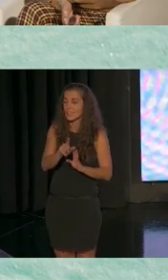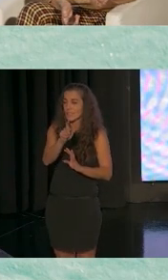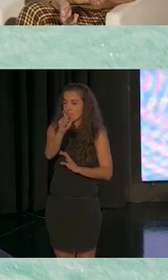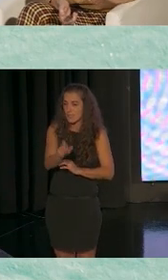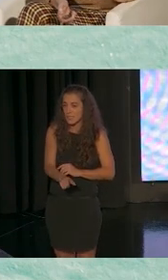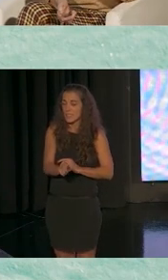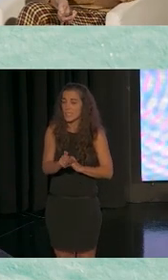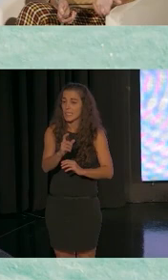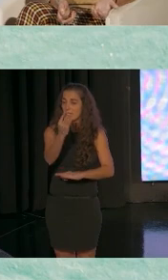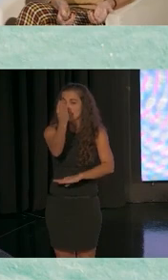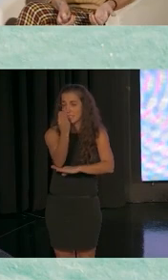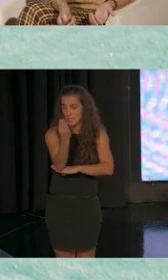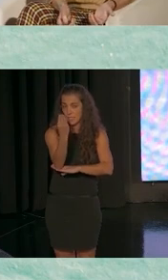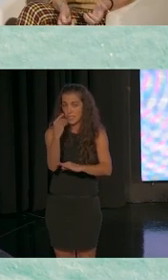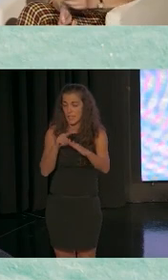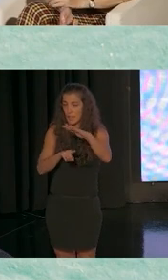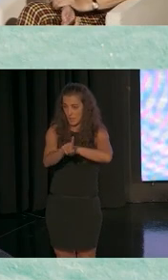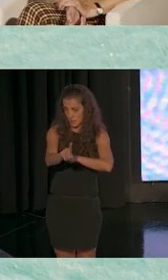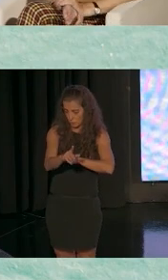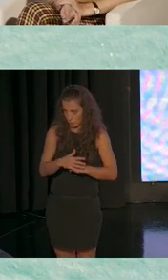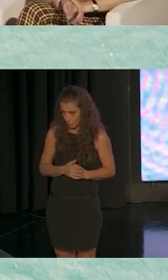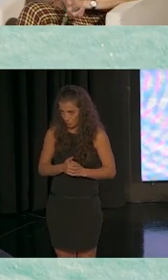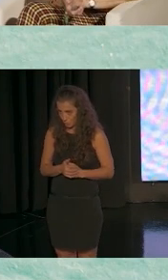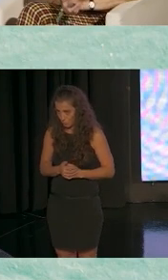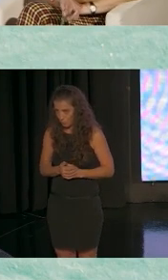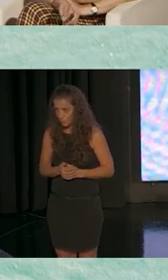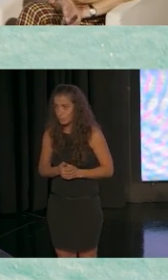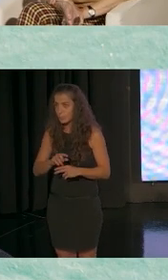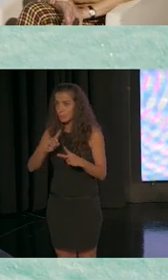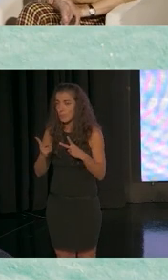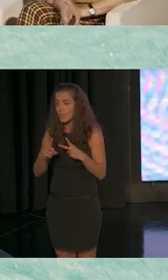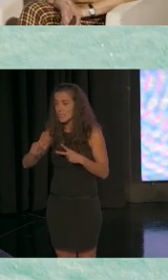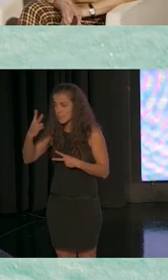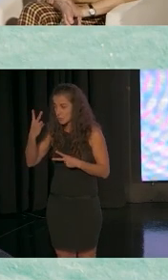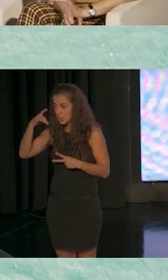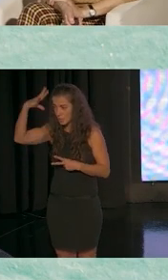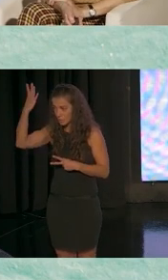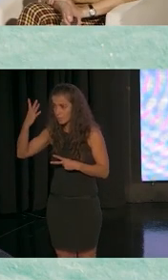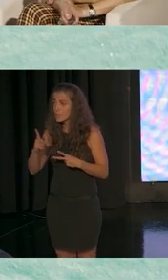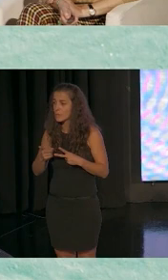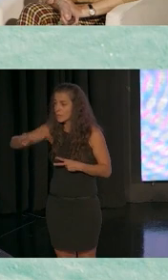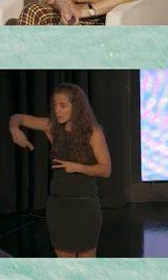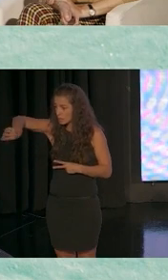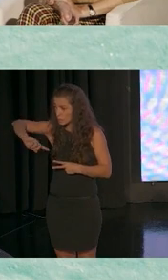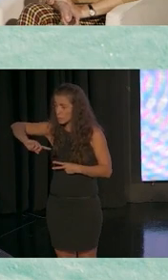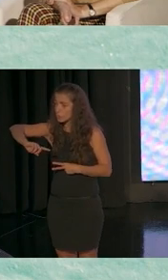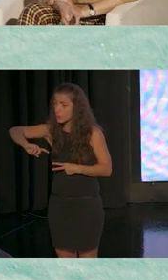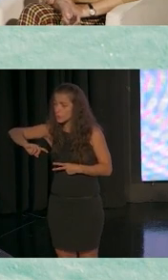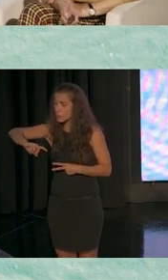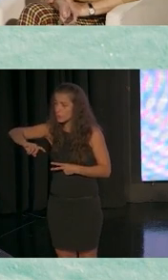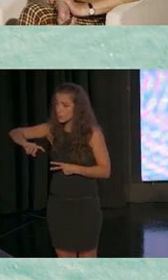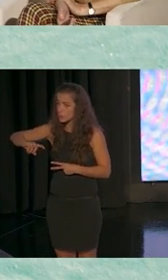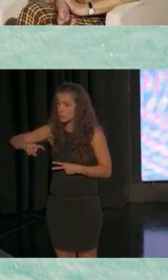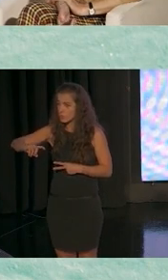el desarrollo en ciencia la segunda idea que muchos de vosotros eh habéis